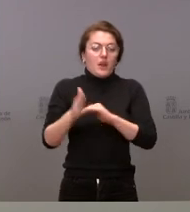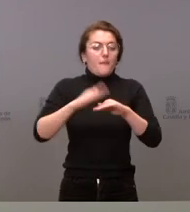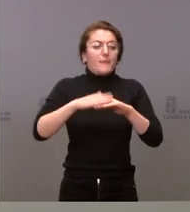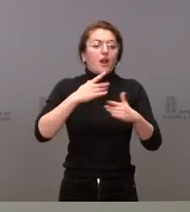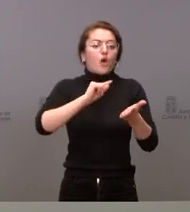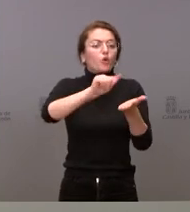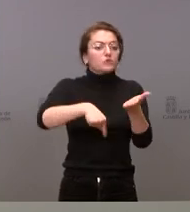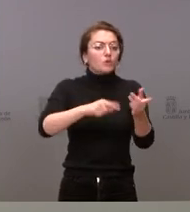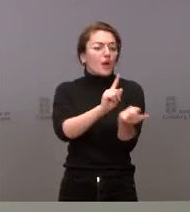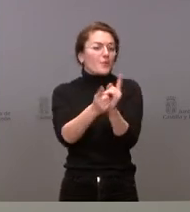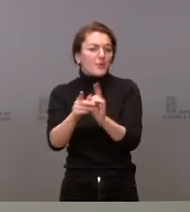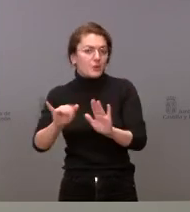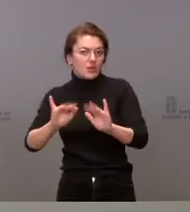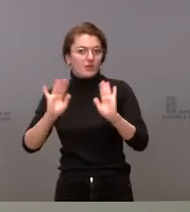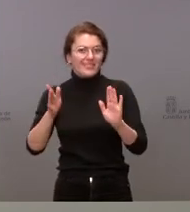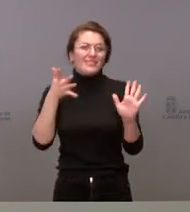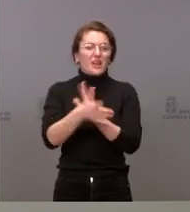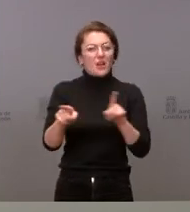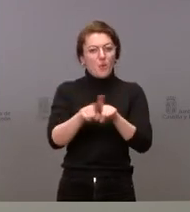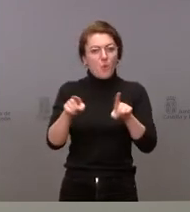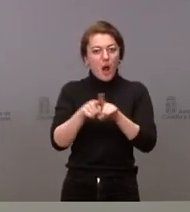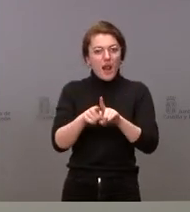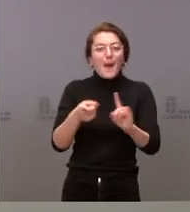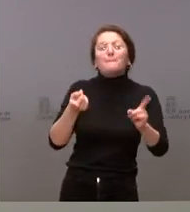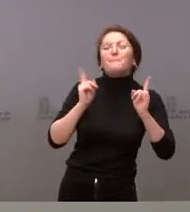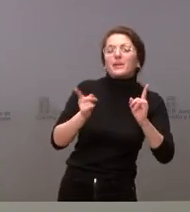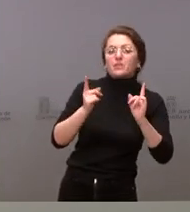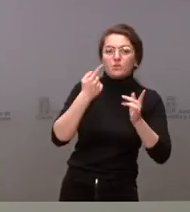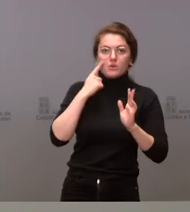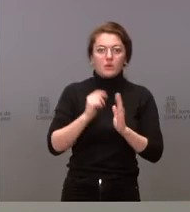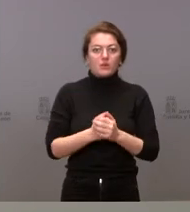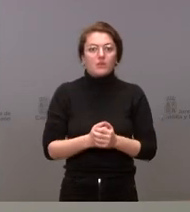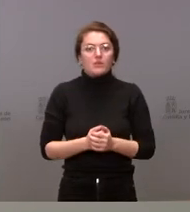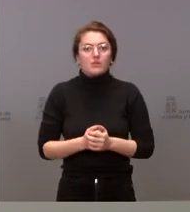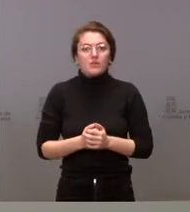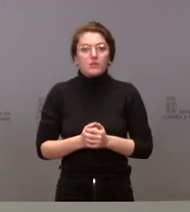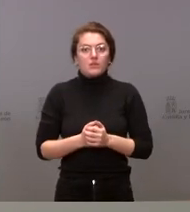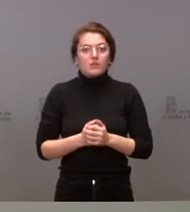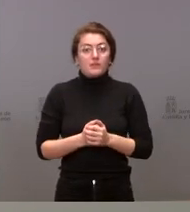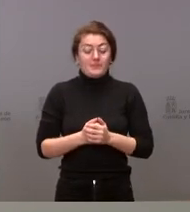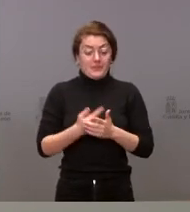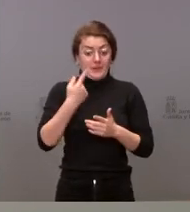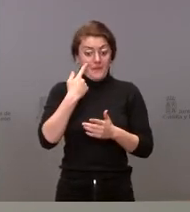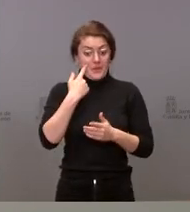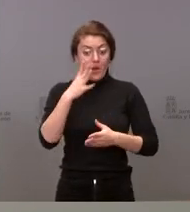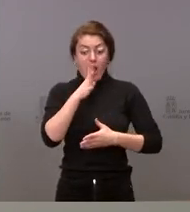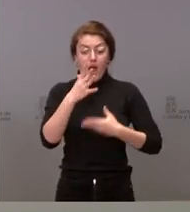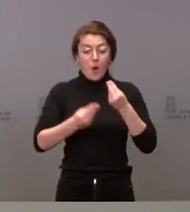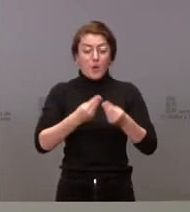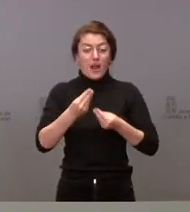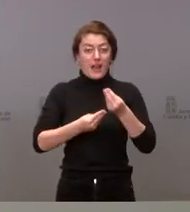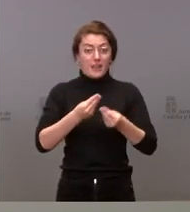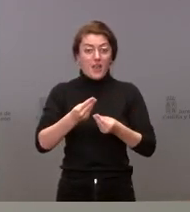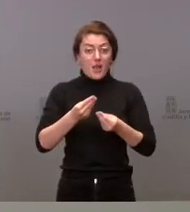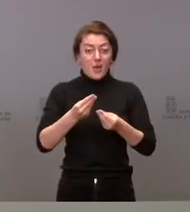es una previsión no es un gasto hasta ahora estamos viendo que la realización de las pruebas que se han realizado que como he